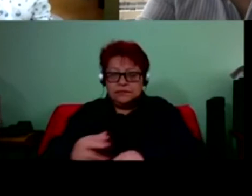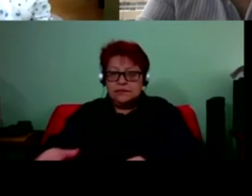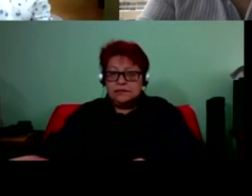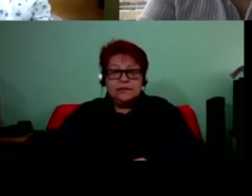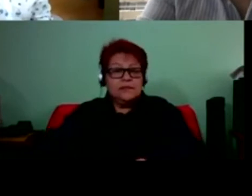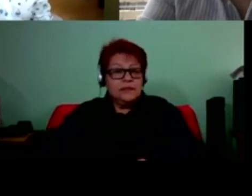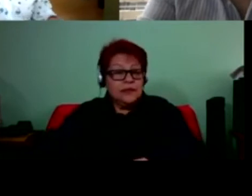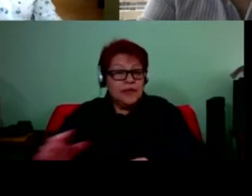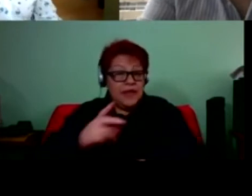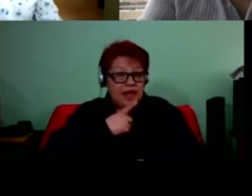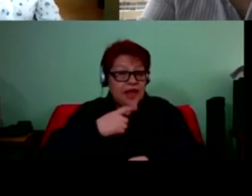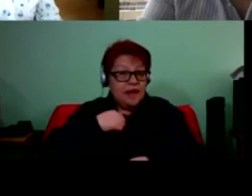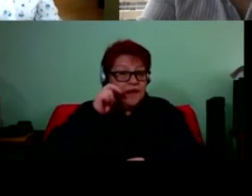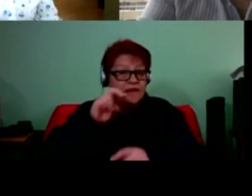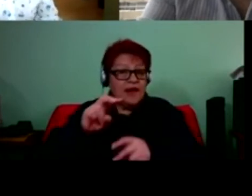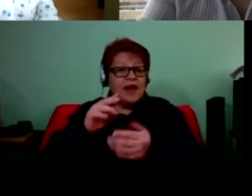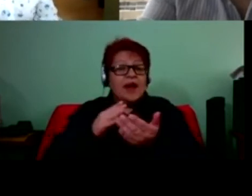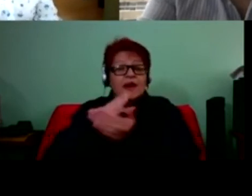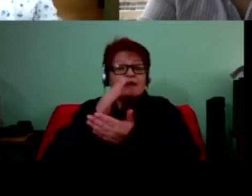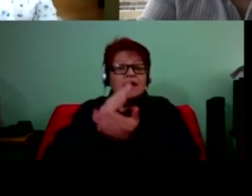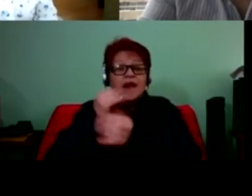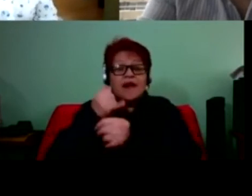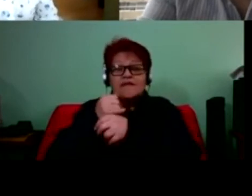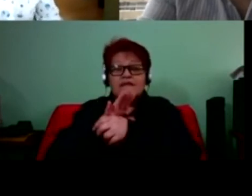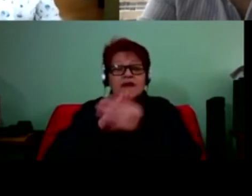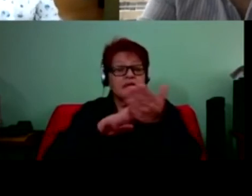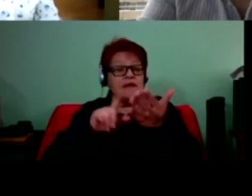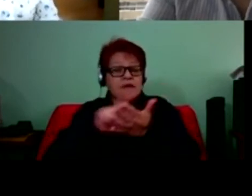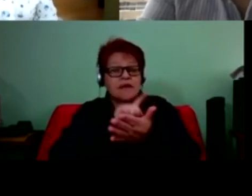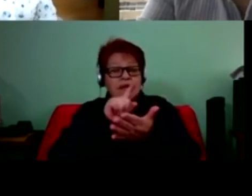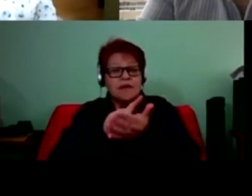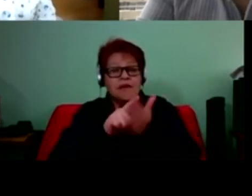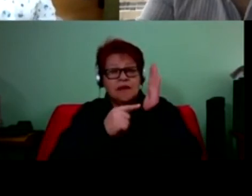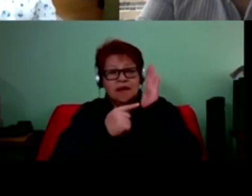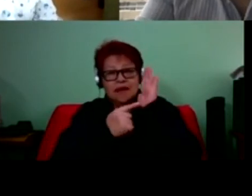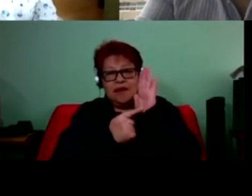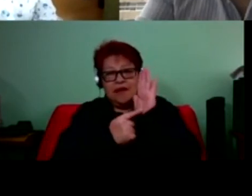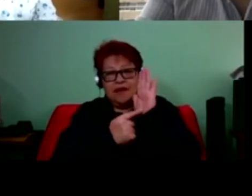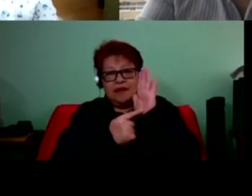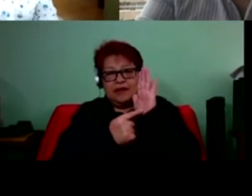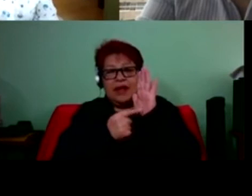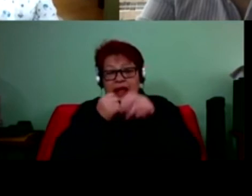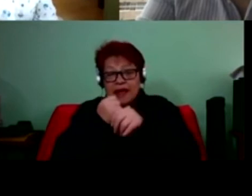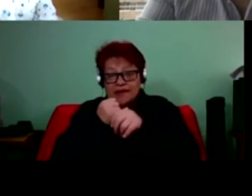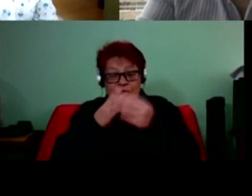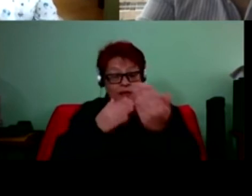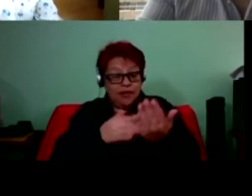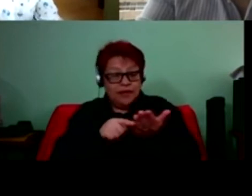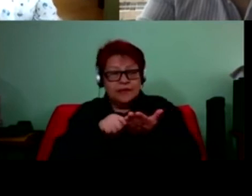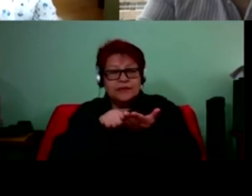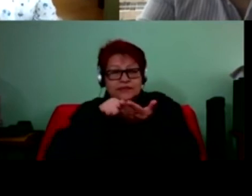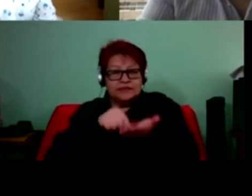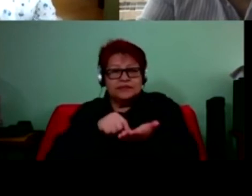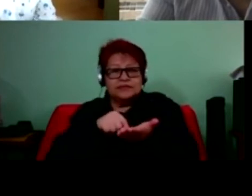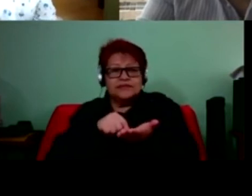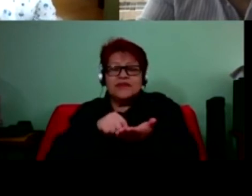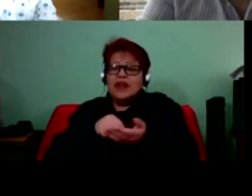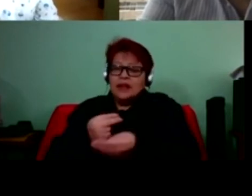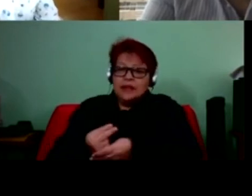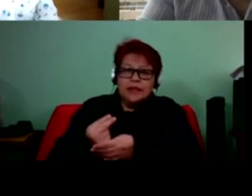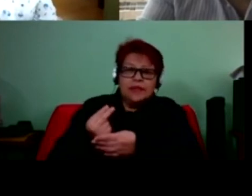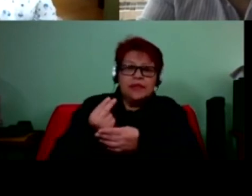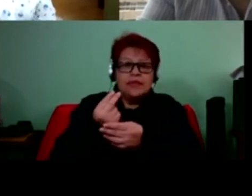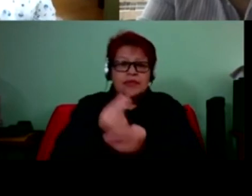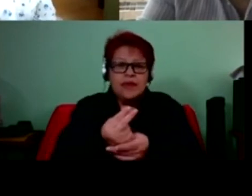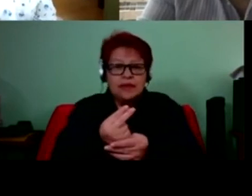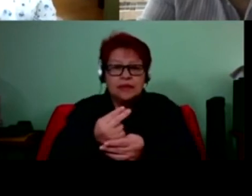ver precisamente con el acceso a la información legislativa. Esta información evidentemente es necesaria,